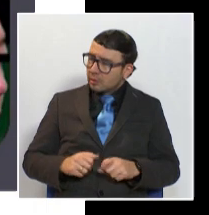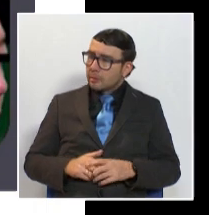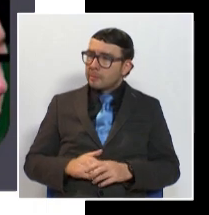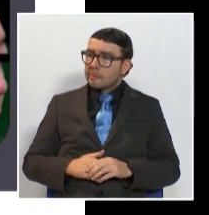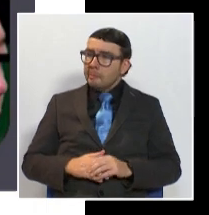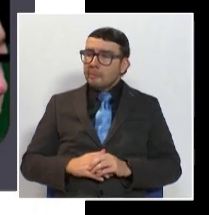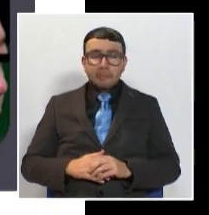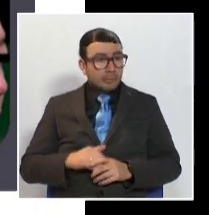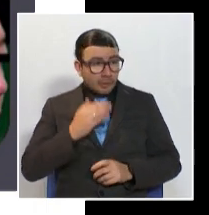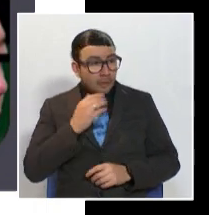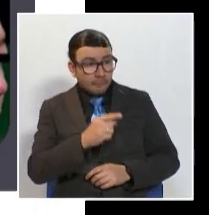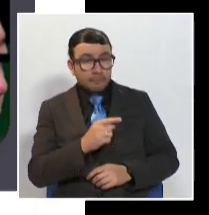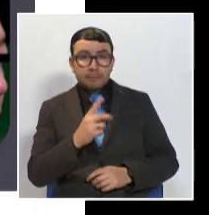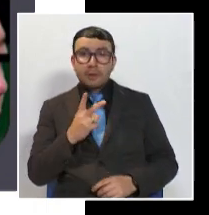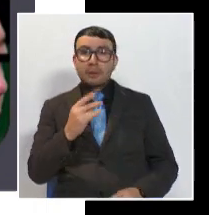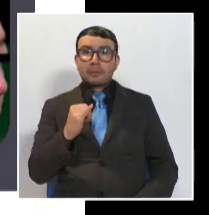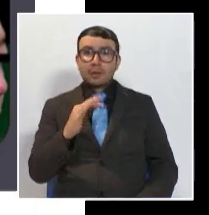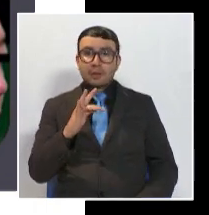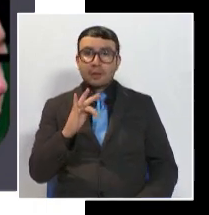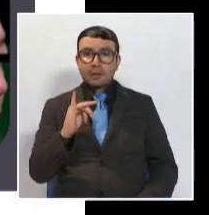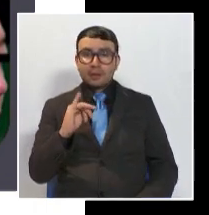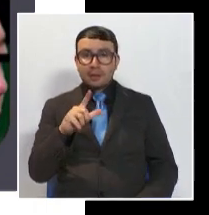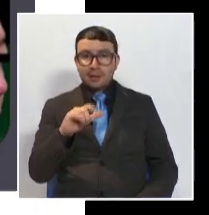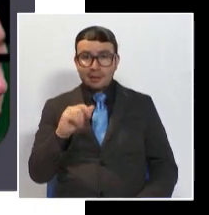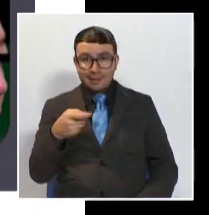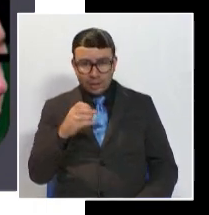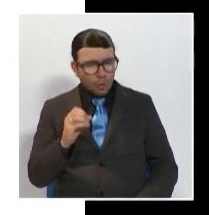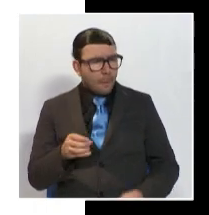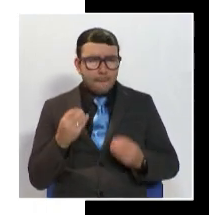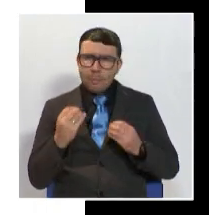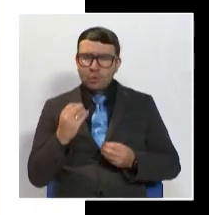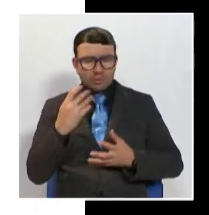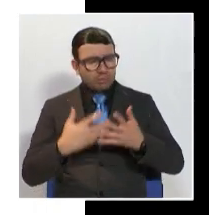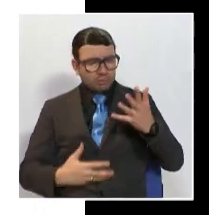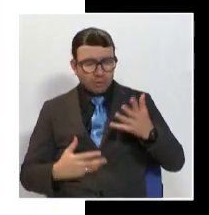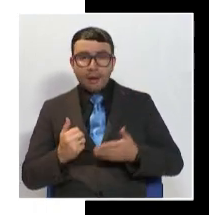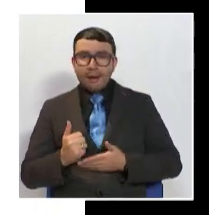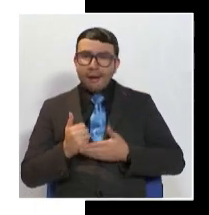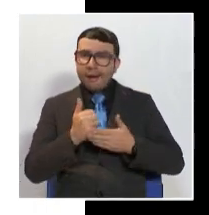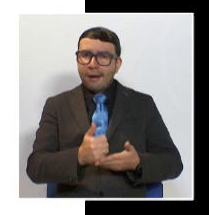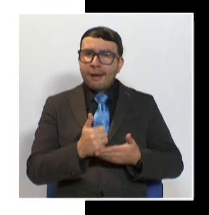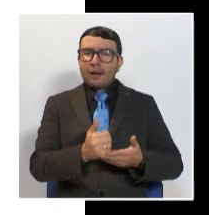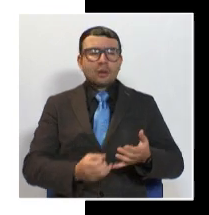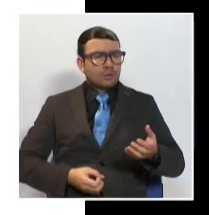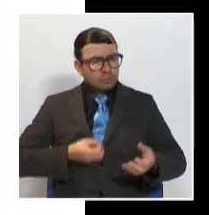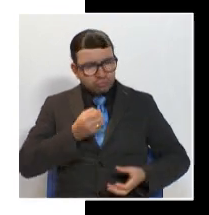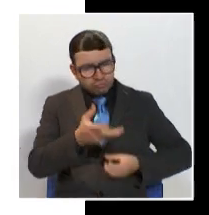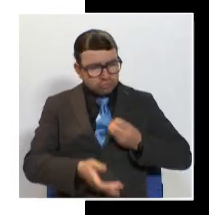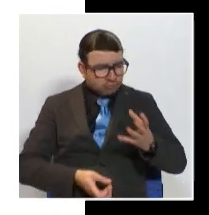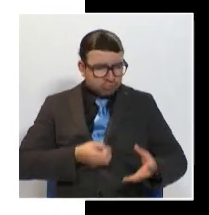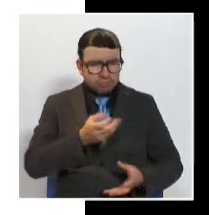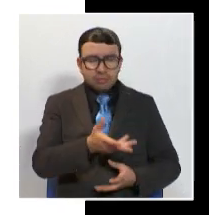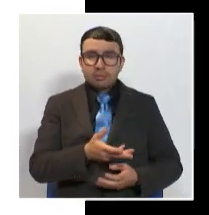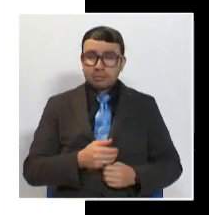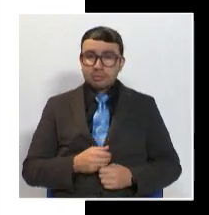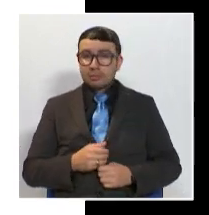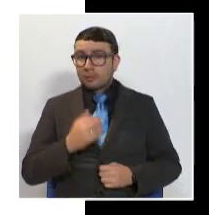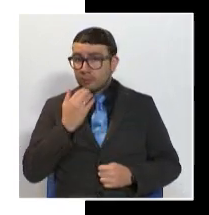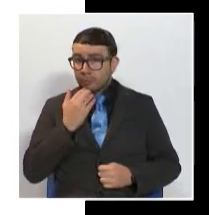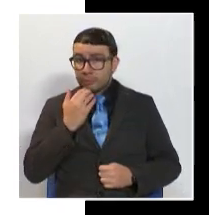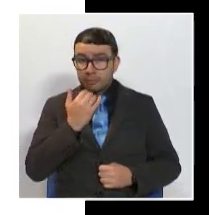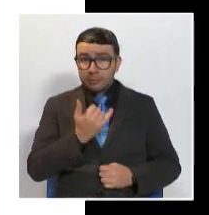el vitiligo pues se han descrito muchísimas opciones de tratamiento, sobre todo pues digamos que las